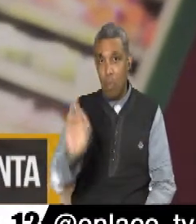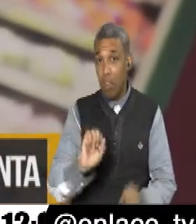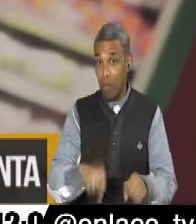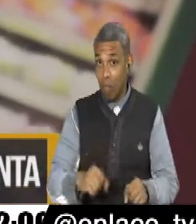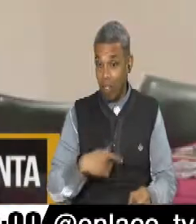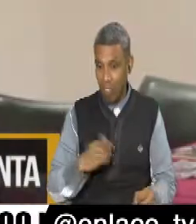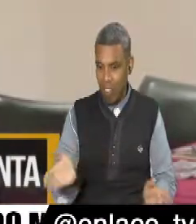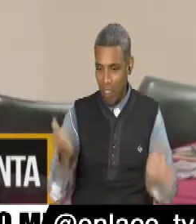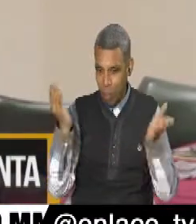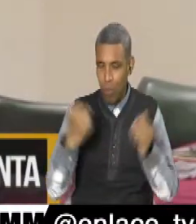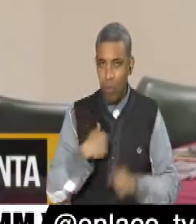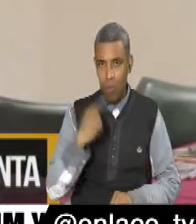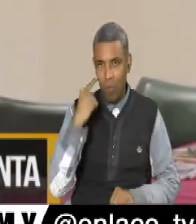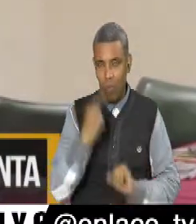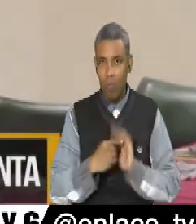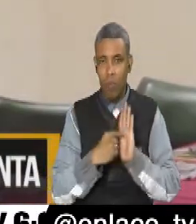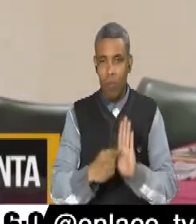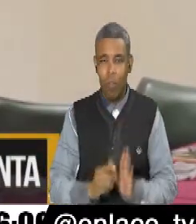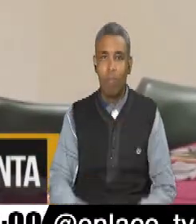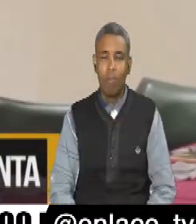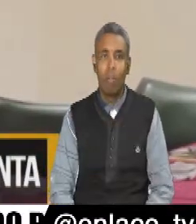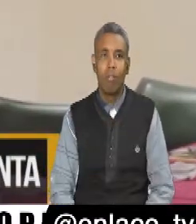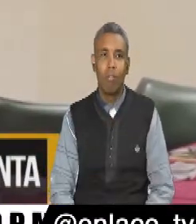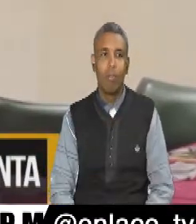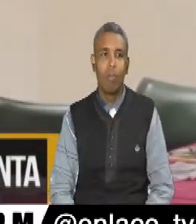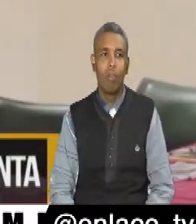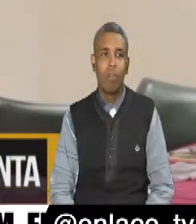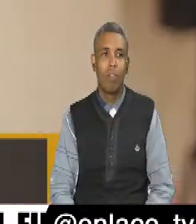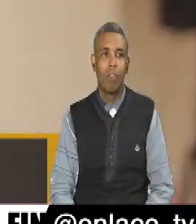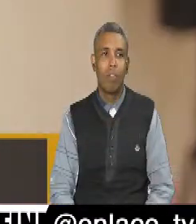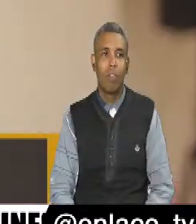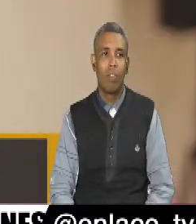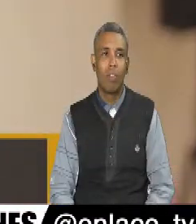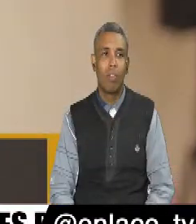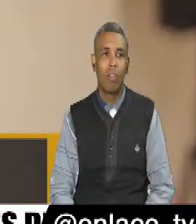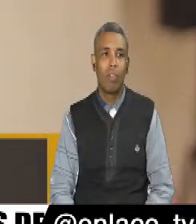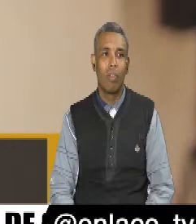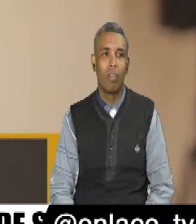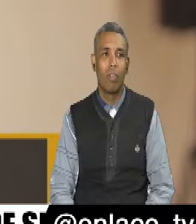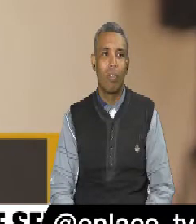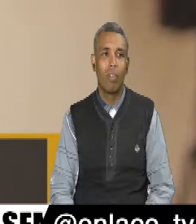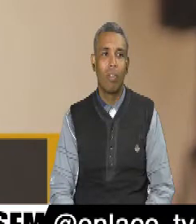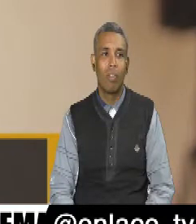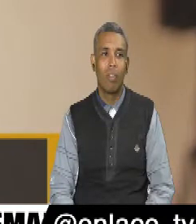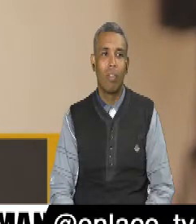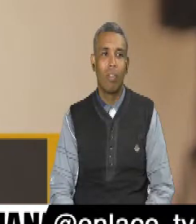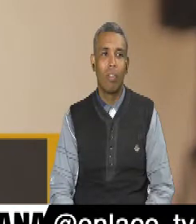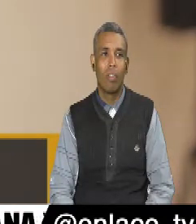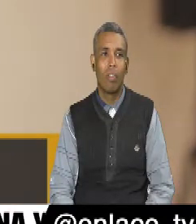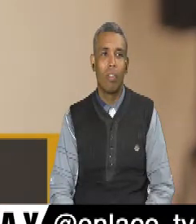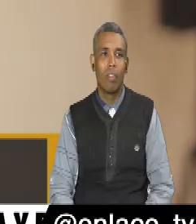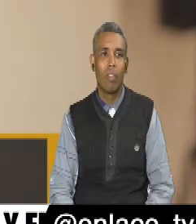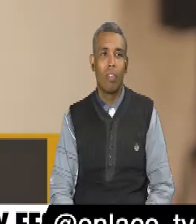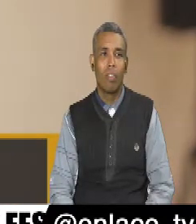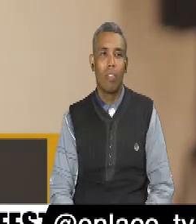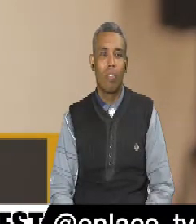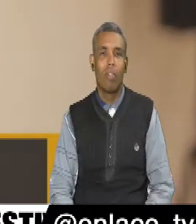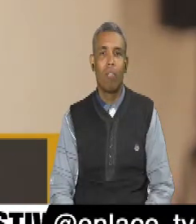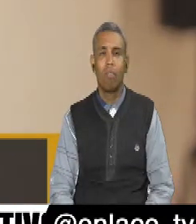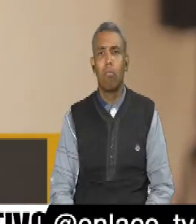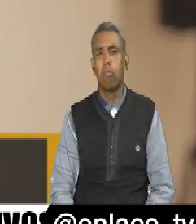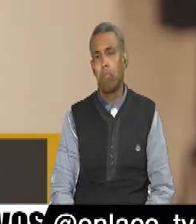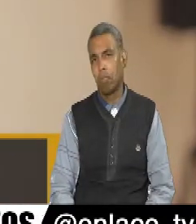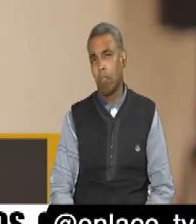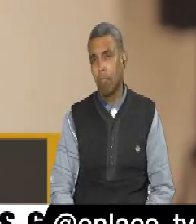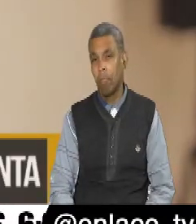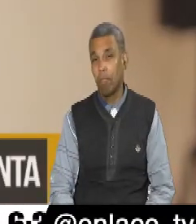expresó el gerente de autoservicio La Quinta, Mario Guevara. Haciendo un trabajo para lanzar a la clientela de autoservicio La Quinta, a toda la